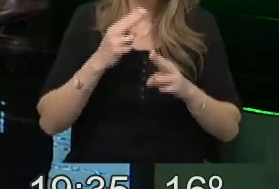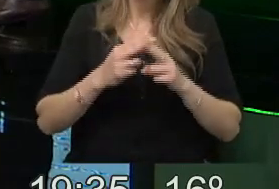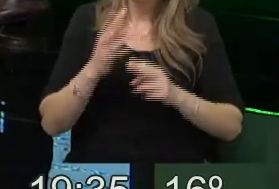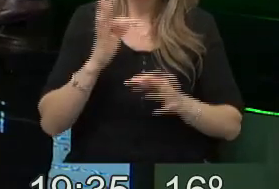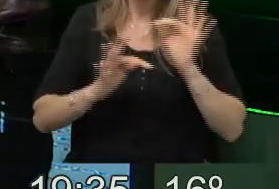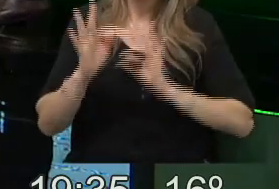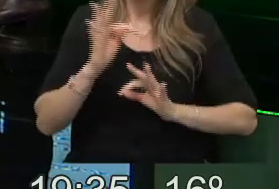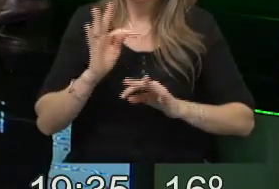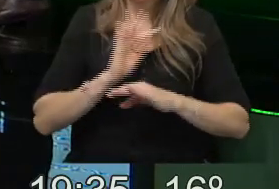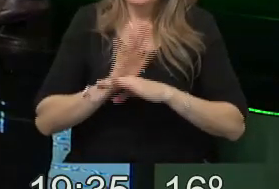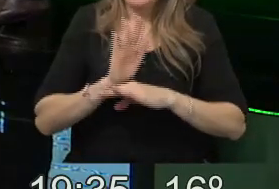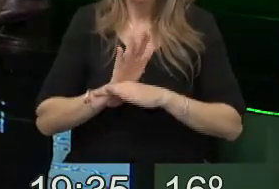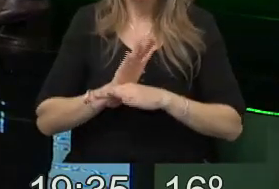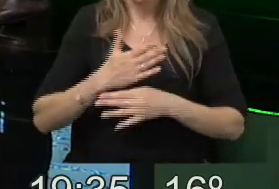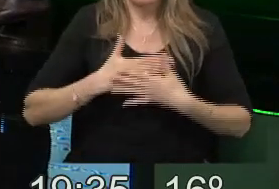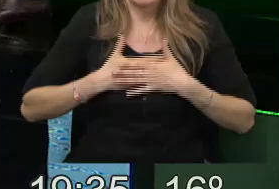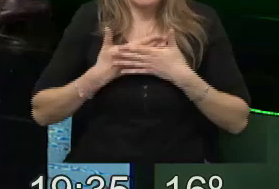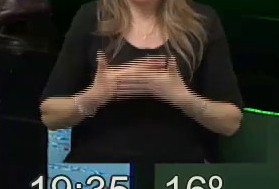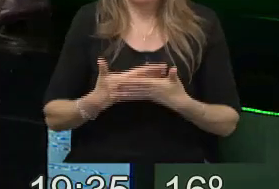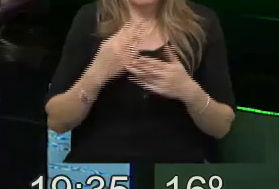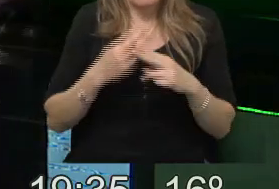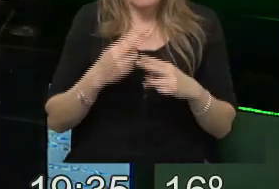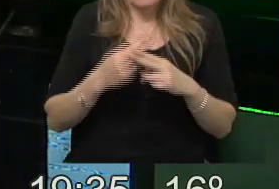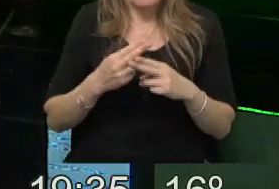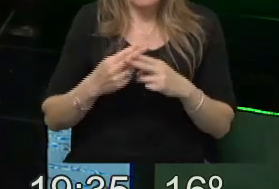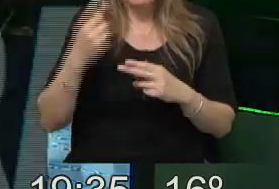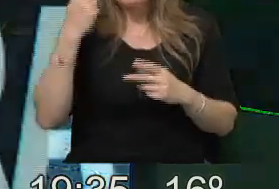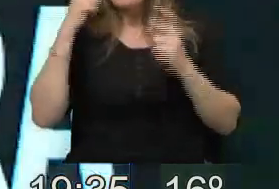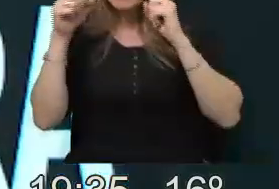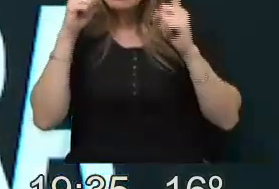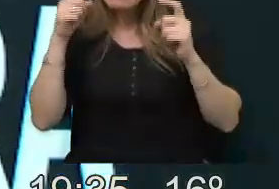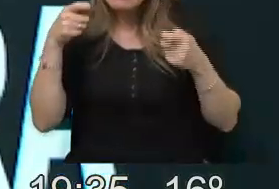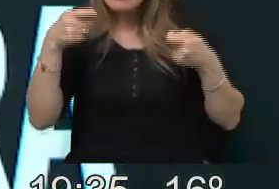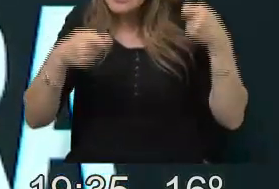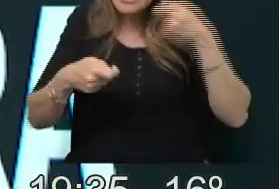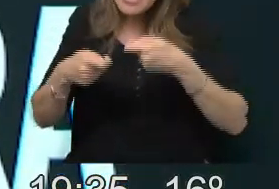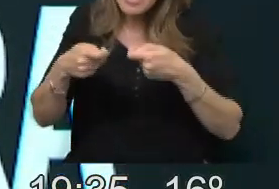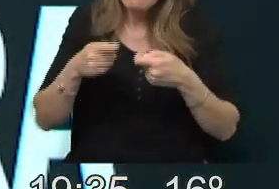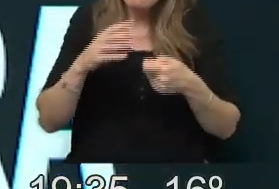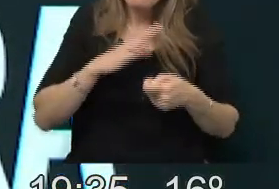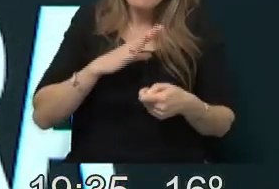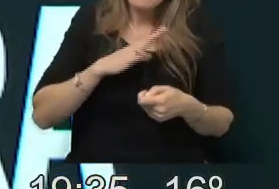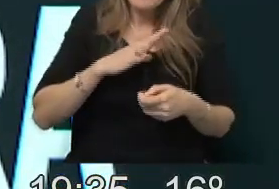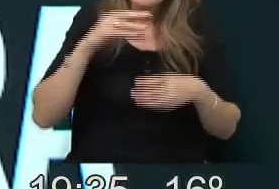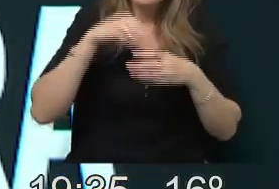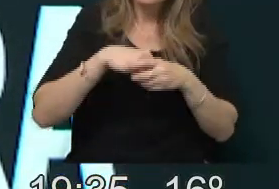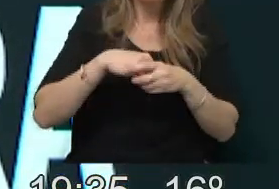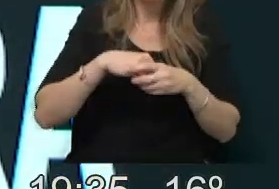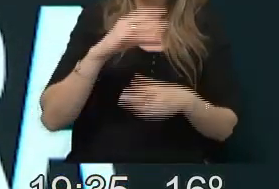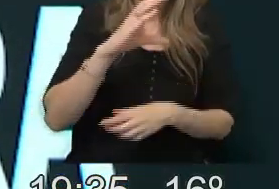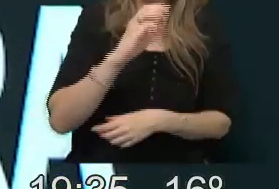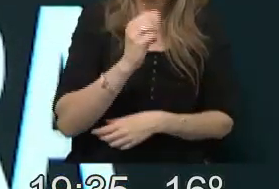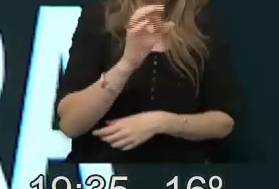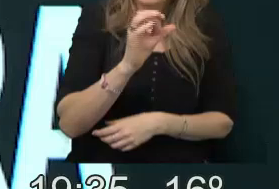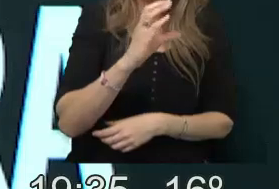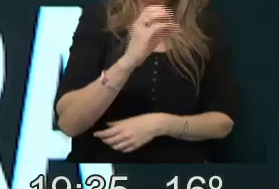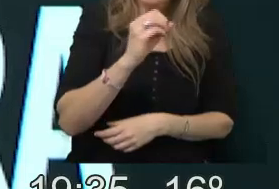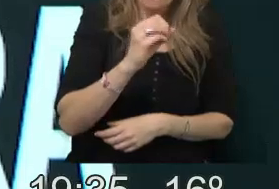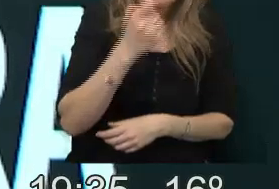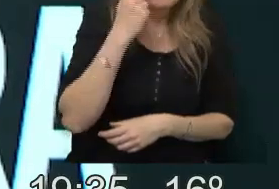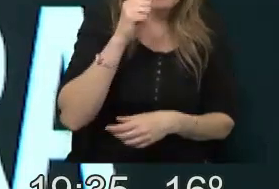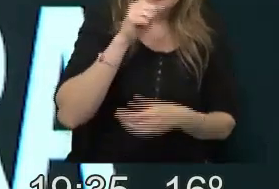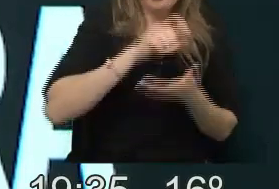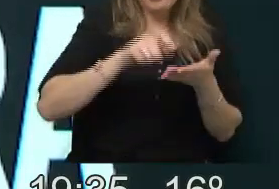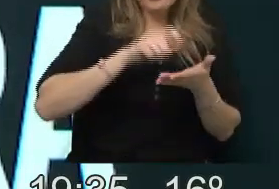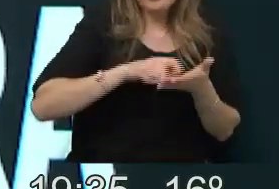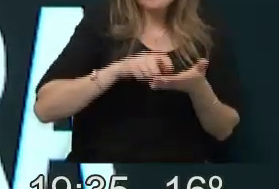Sodre. Y que es una creación colectiva que tiene la dramaturgia de Gustavo Casco y trabaja sobre el